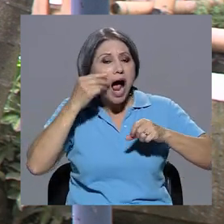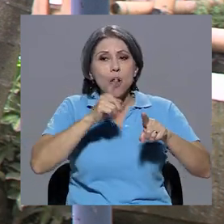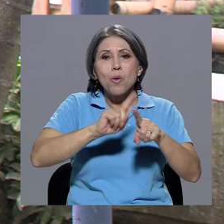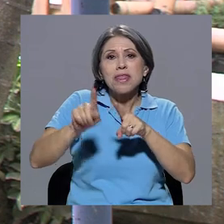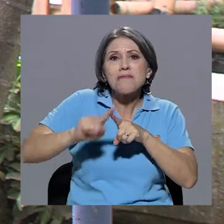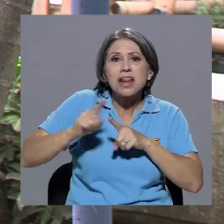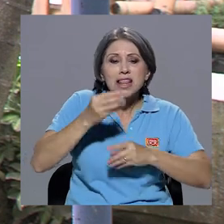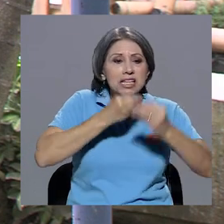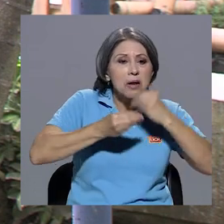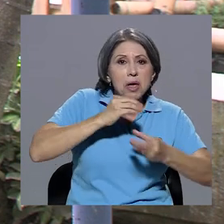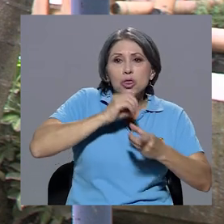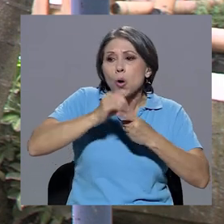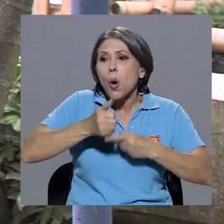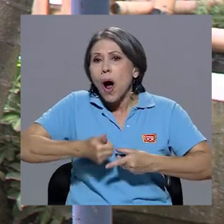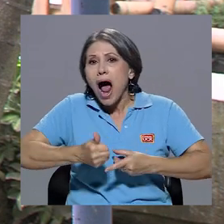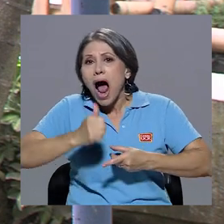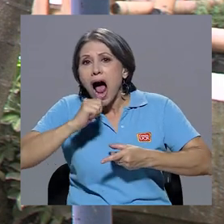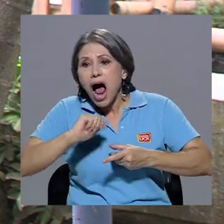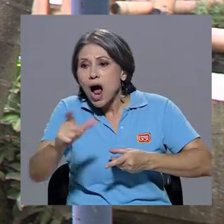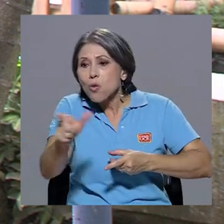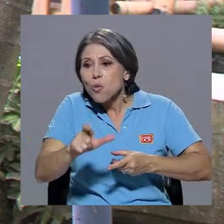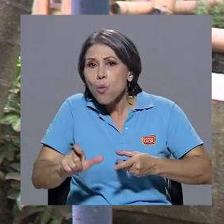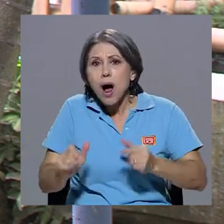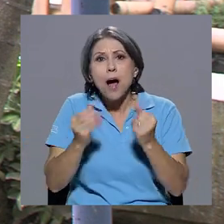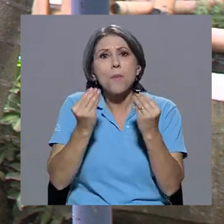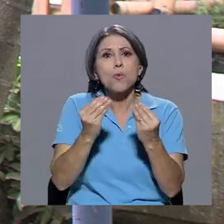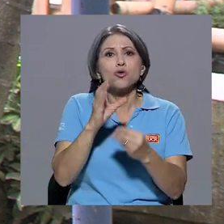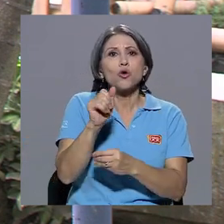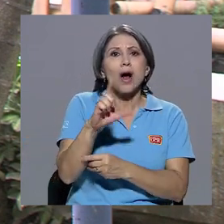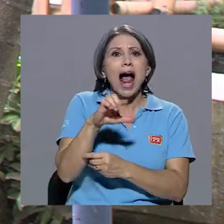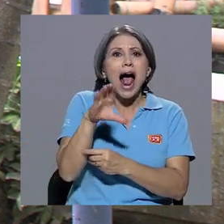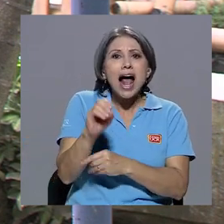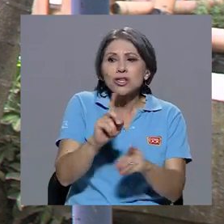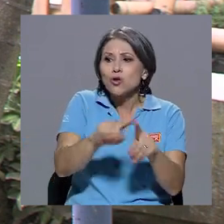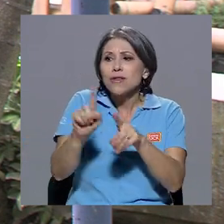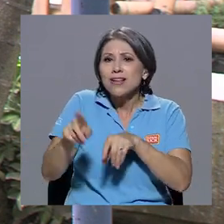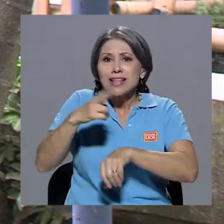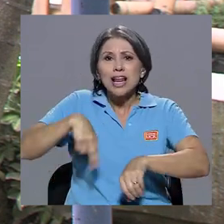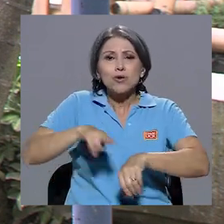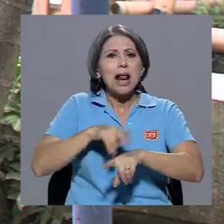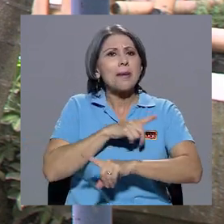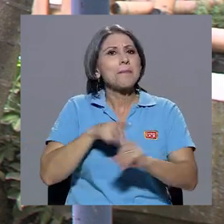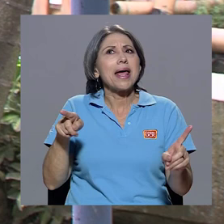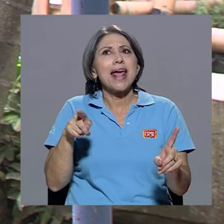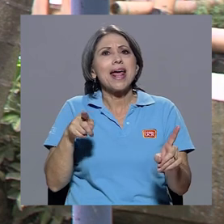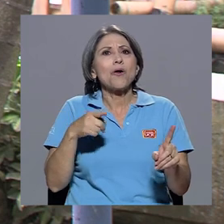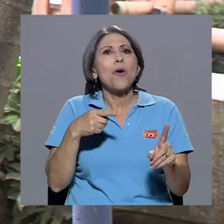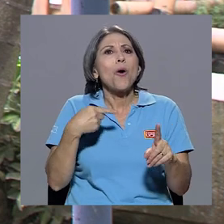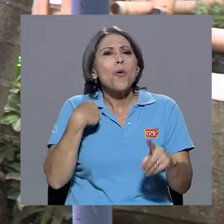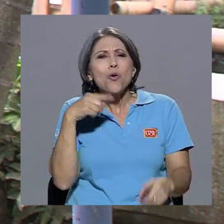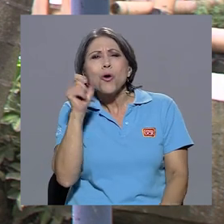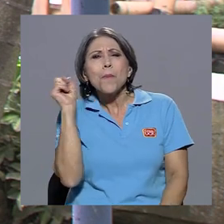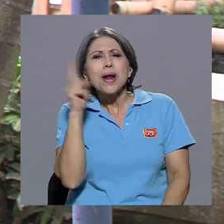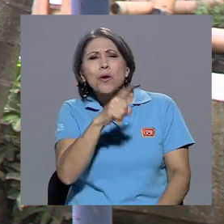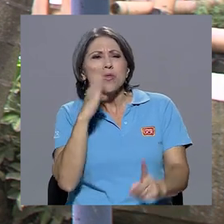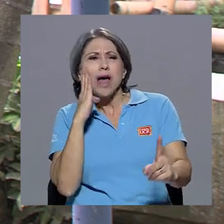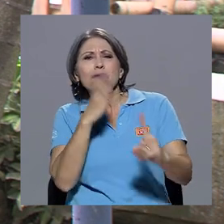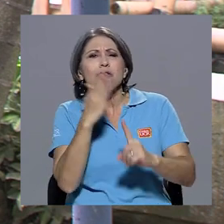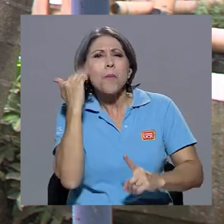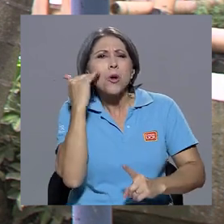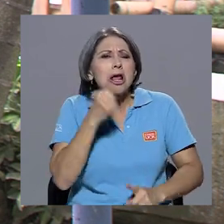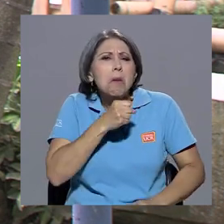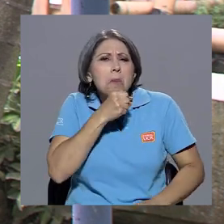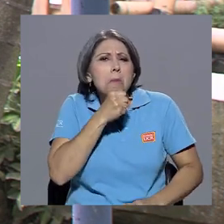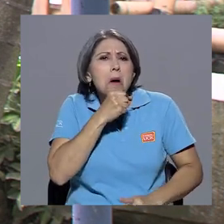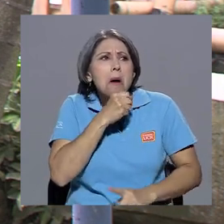que el agua que consumen es de unas fuentes muy ricas en calcio y son fuentes naturales. Pero cuando uno le pregunta puntualmente por qué ellos viven más de 100 años, es tanta la simplicidad